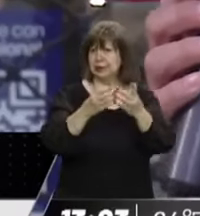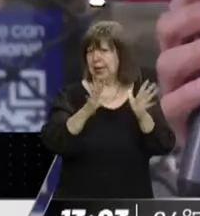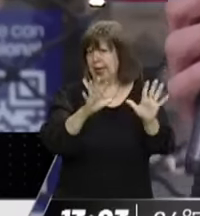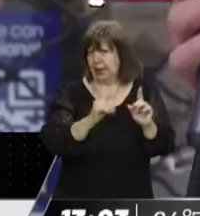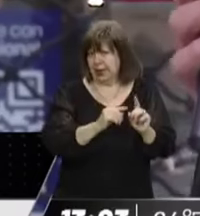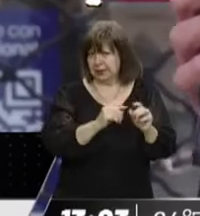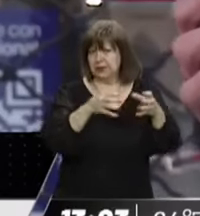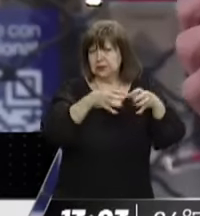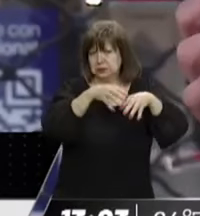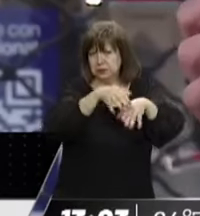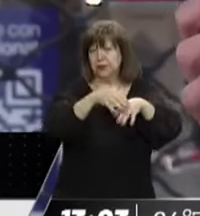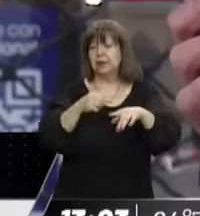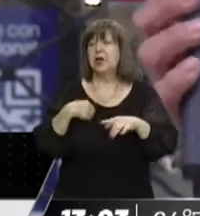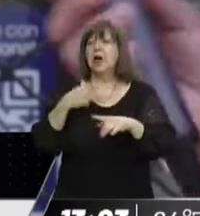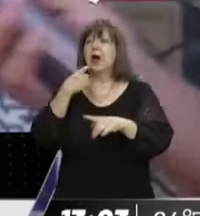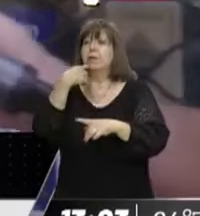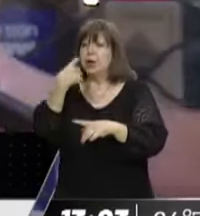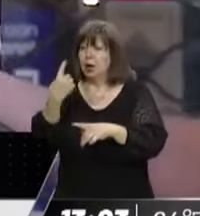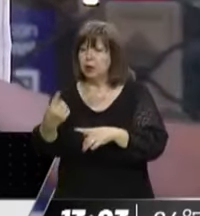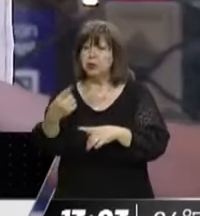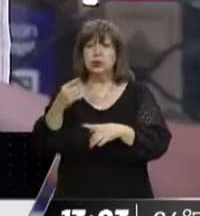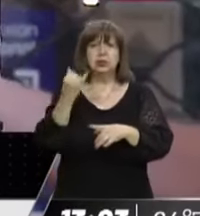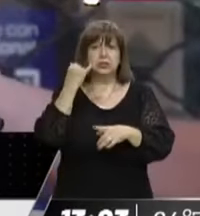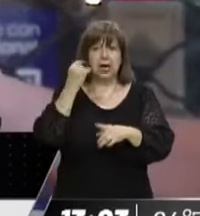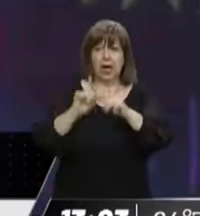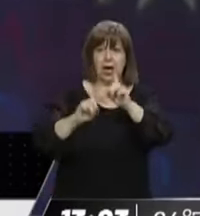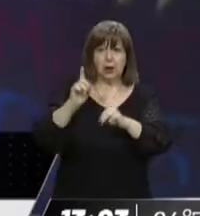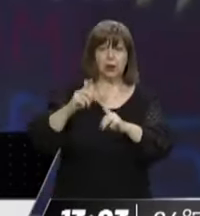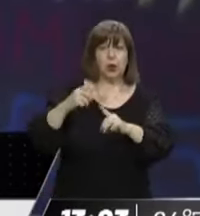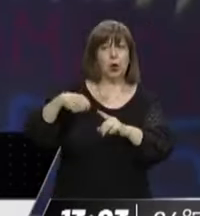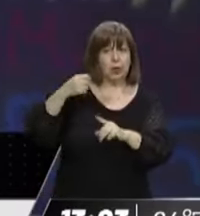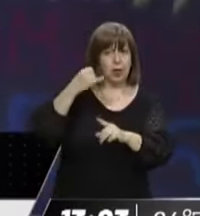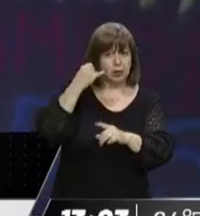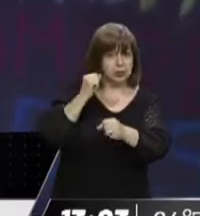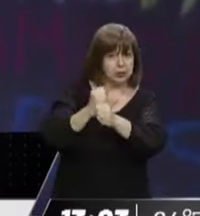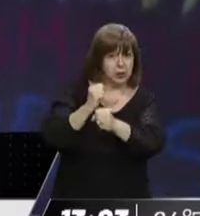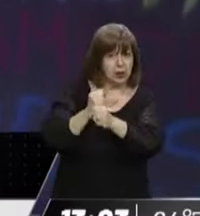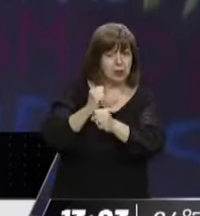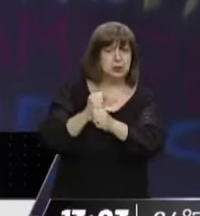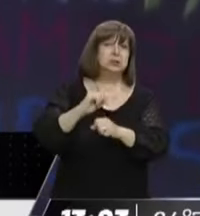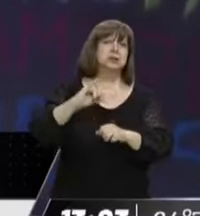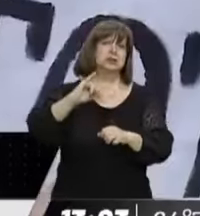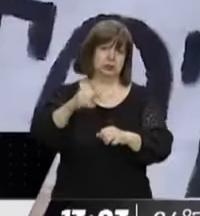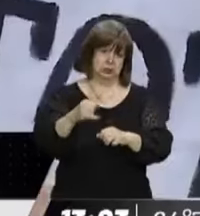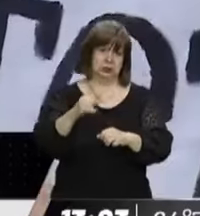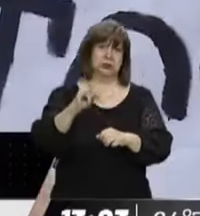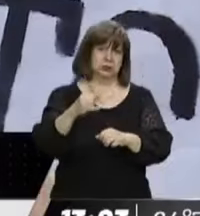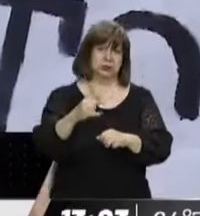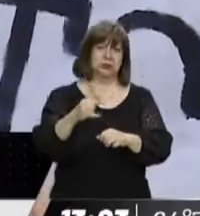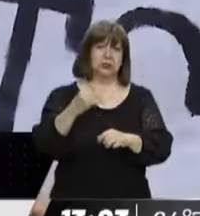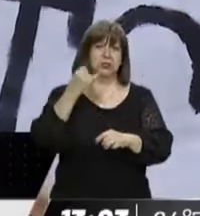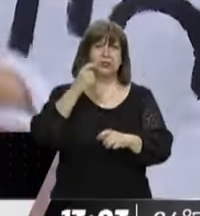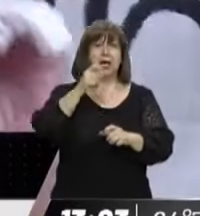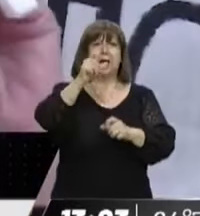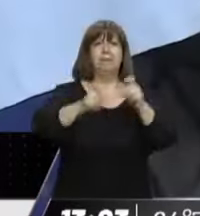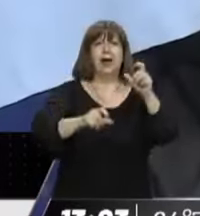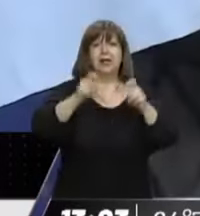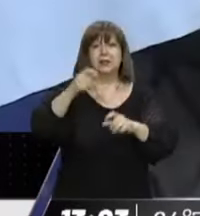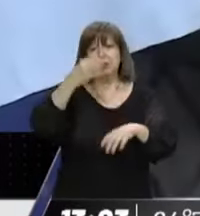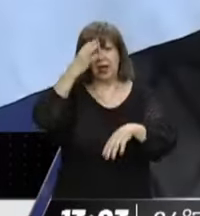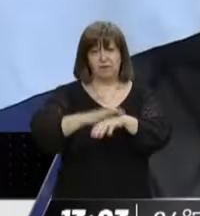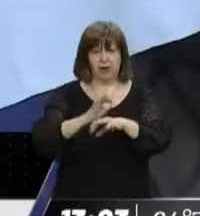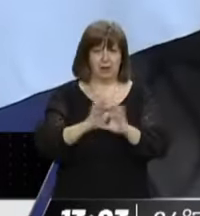autoconvocados que tienen que salir a trabajar la el 50% de los jubilados que están en condiciones que no están